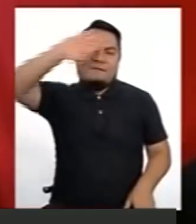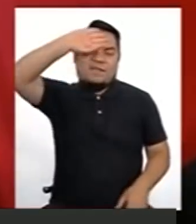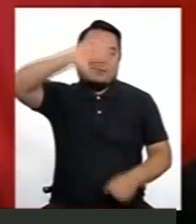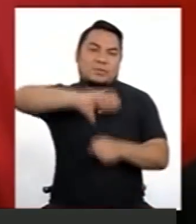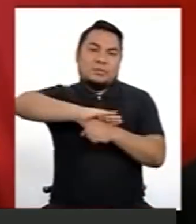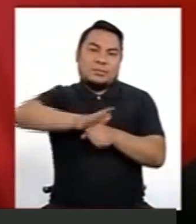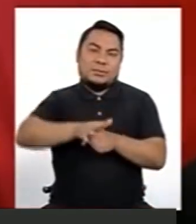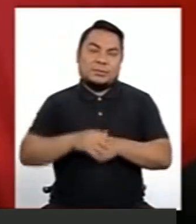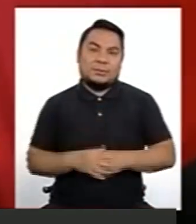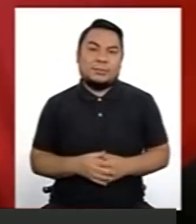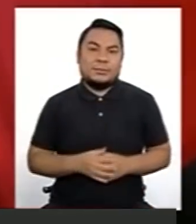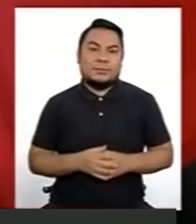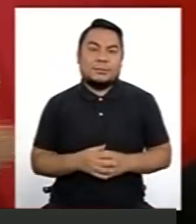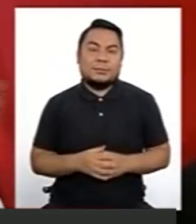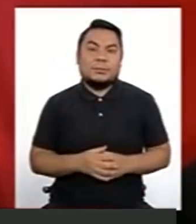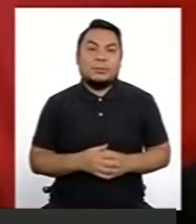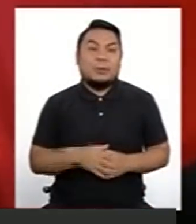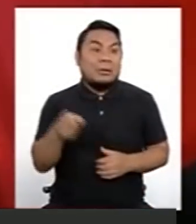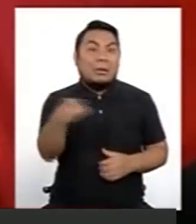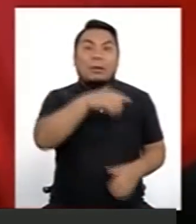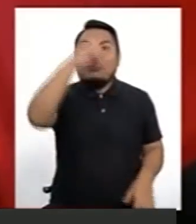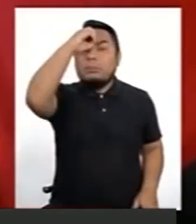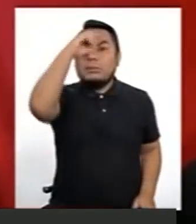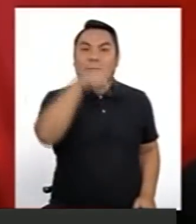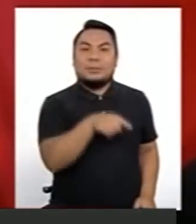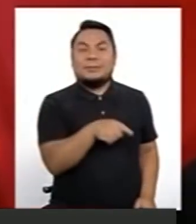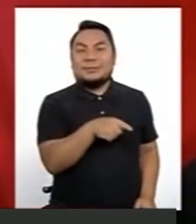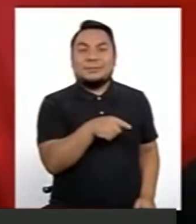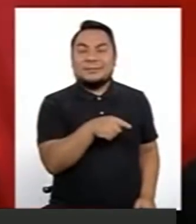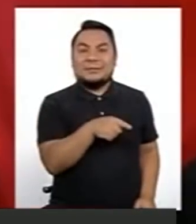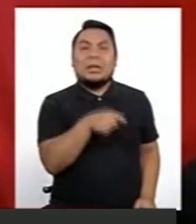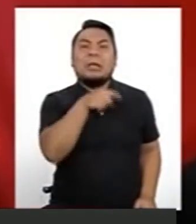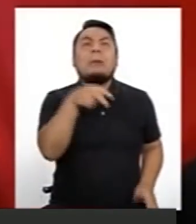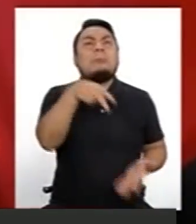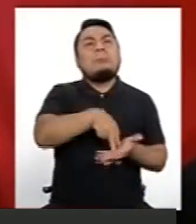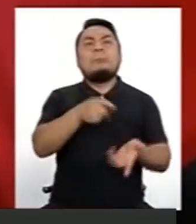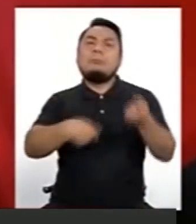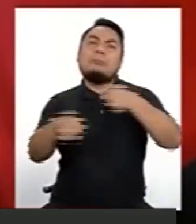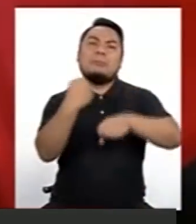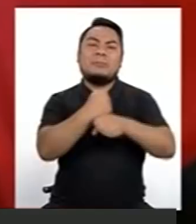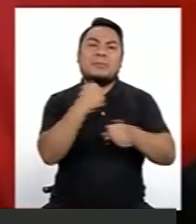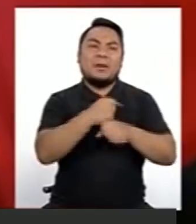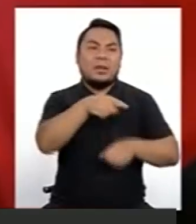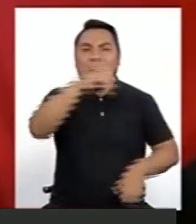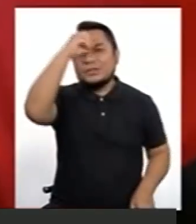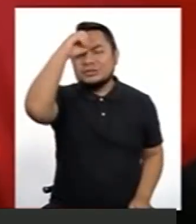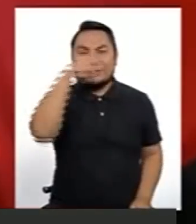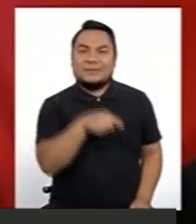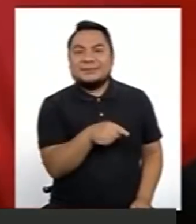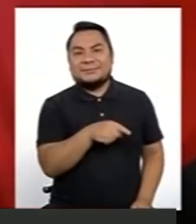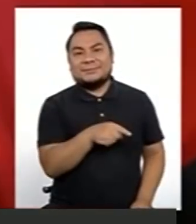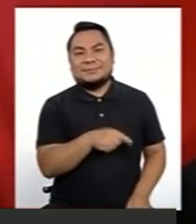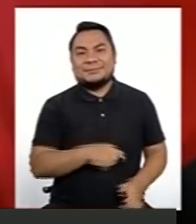COVID. Y no sabían. Y estaban ahí vendiendo. Y no sabían.